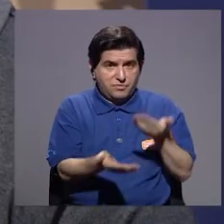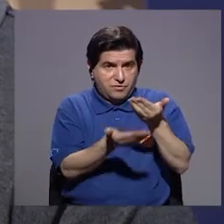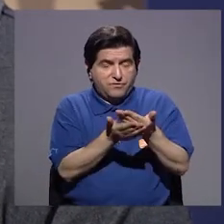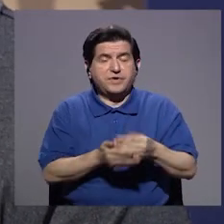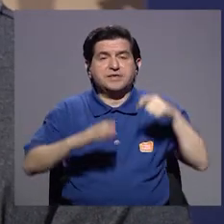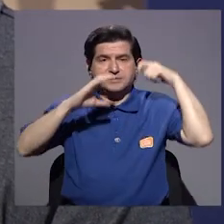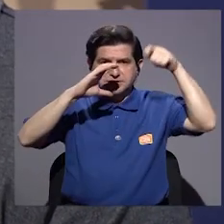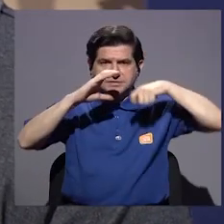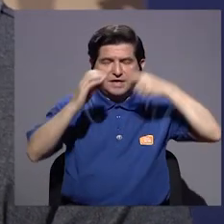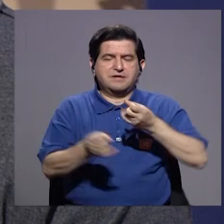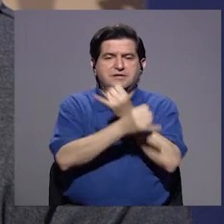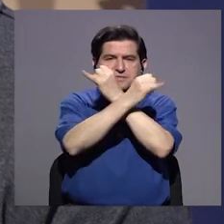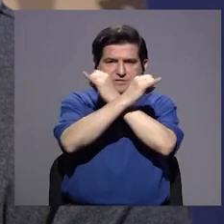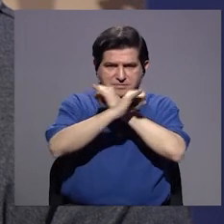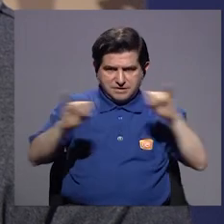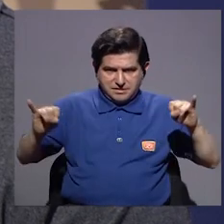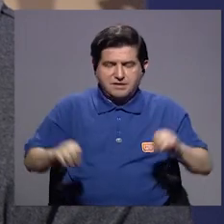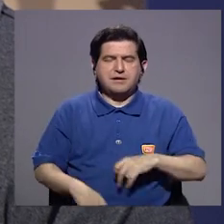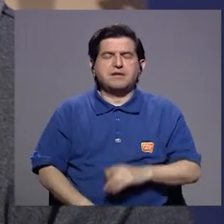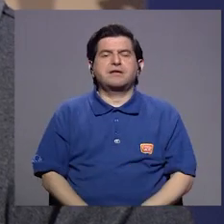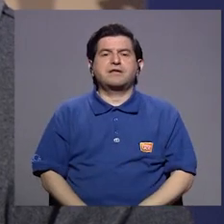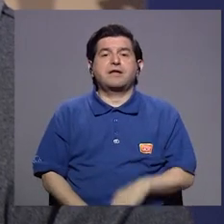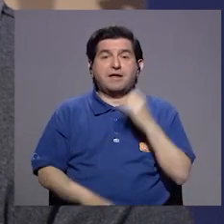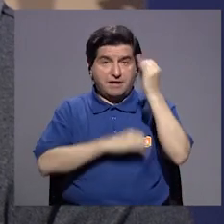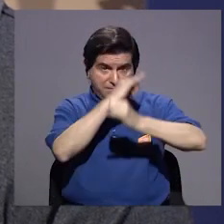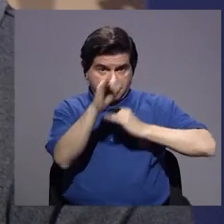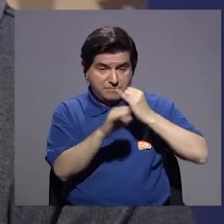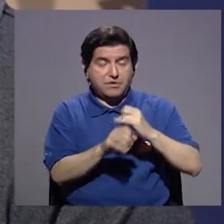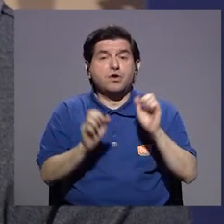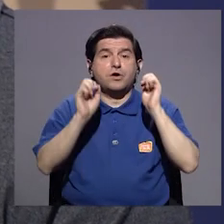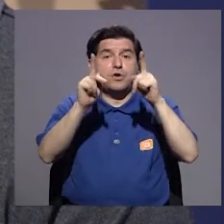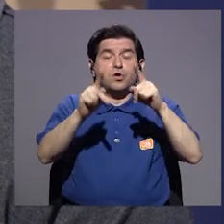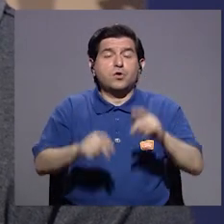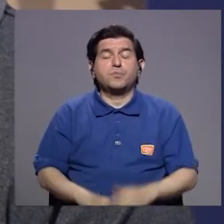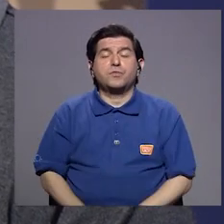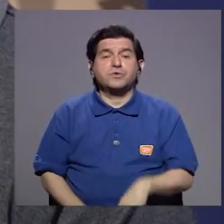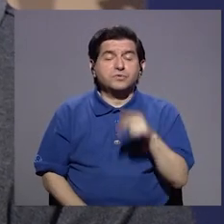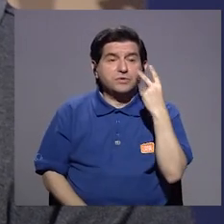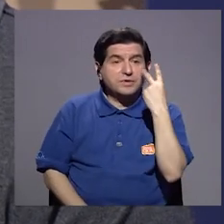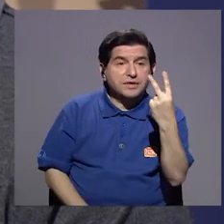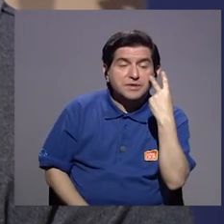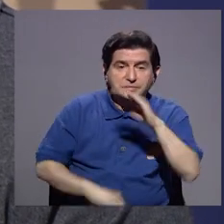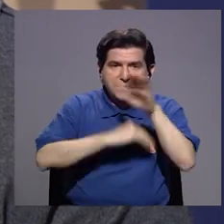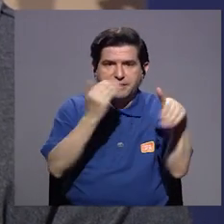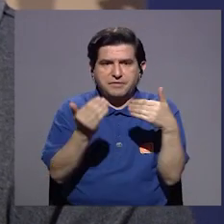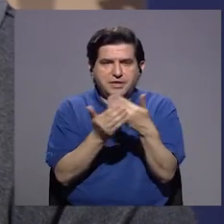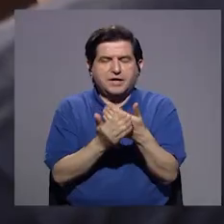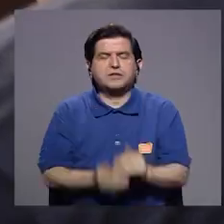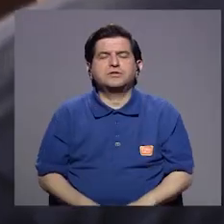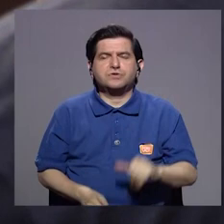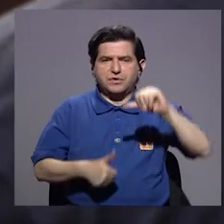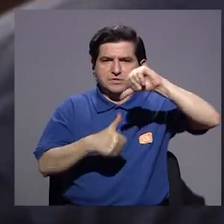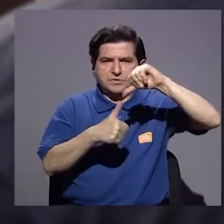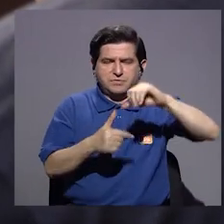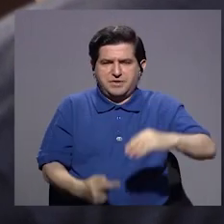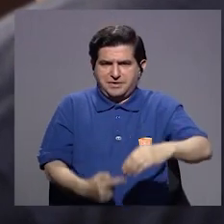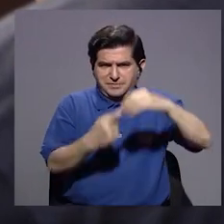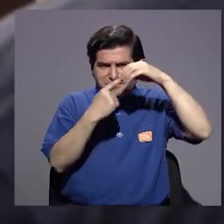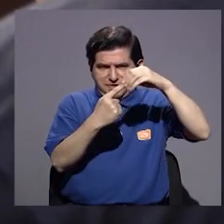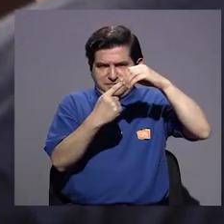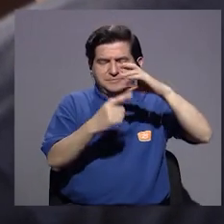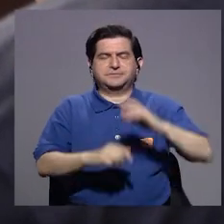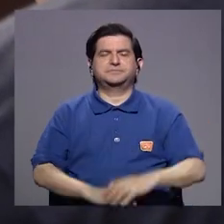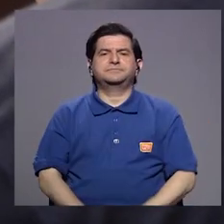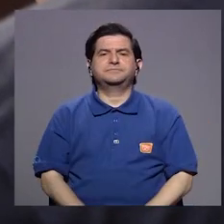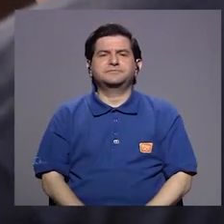independiente internacional que tiene el festival y que es la principal ventana de exhibición del cine independiente en toda Centroamérica. Sí, supongo que pesó